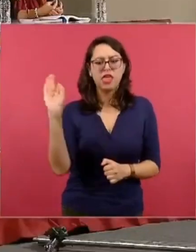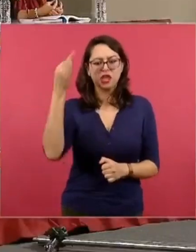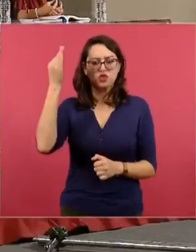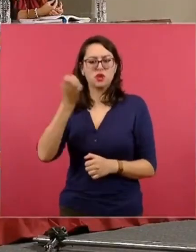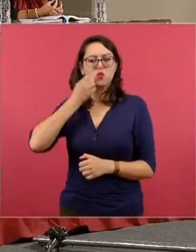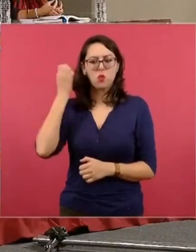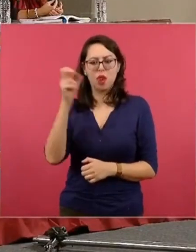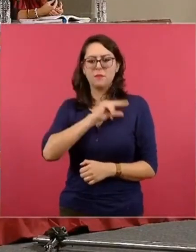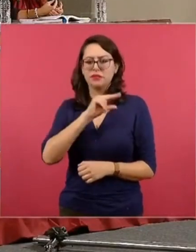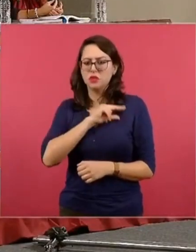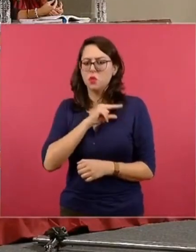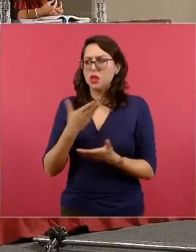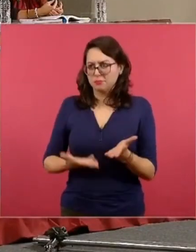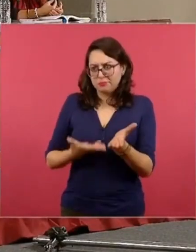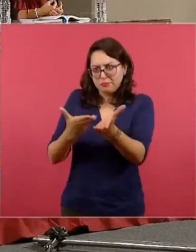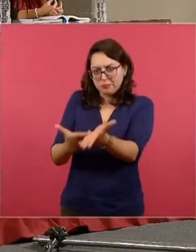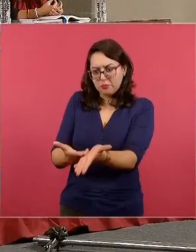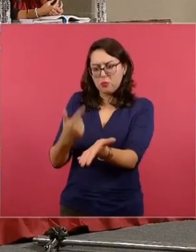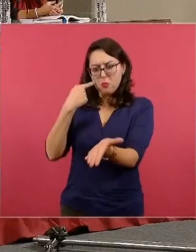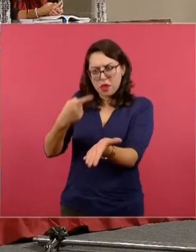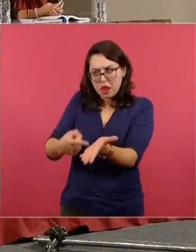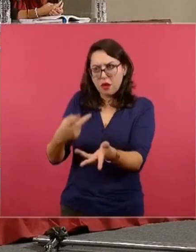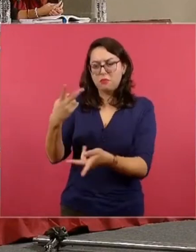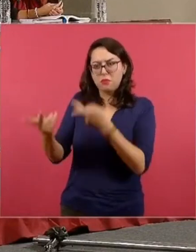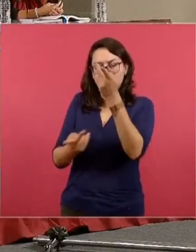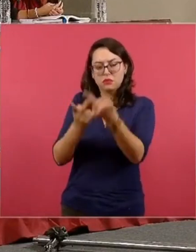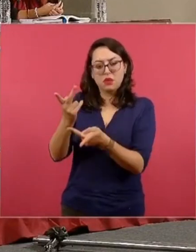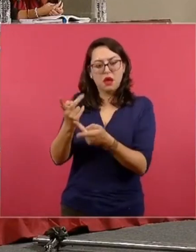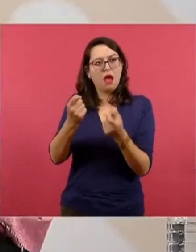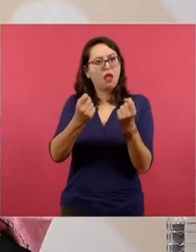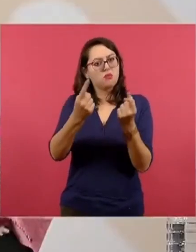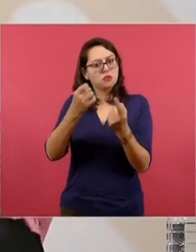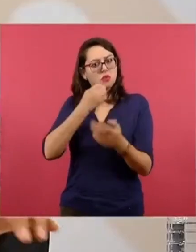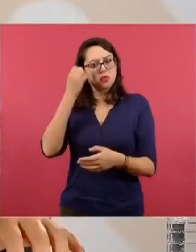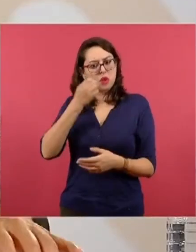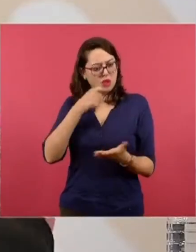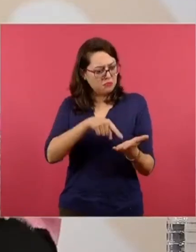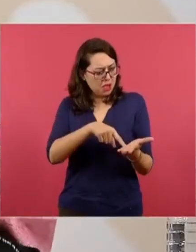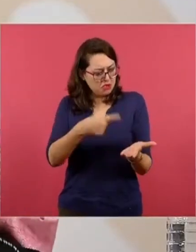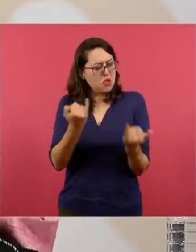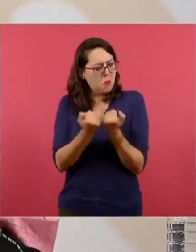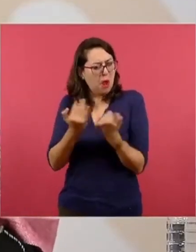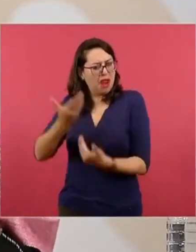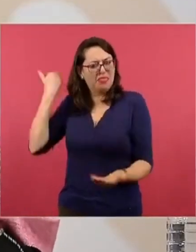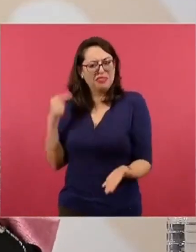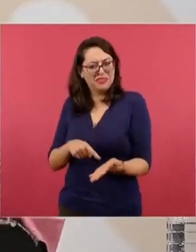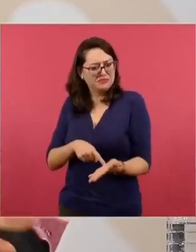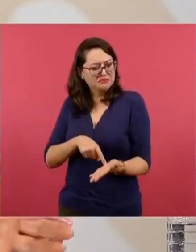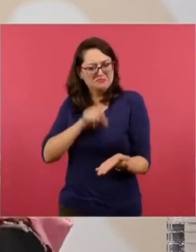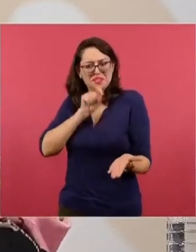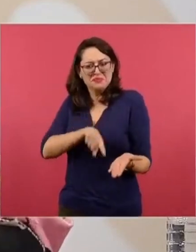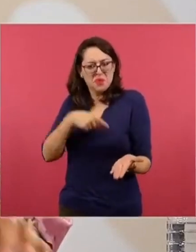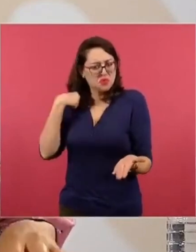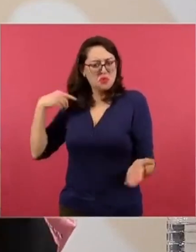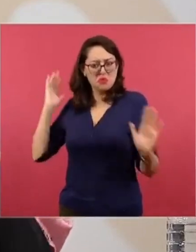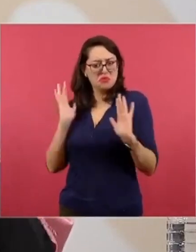y, como decía el compañero que hizo la pregunta anterior, hay algunas de esas escuelas que ya trabajaban por proyectos y, sin embargo,